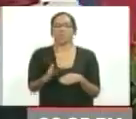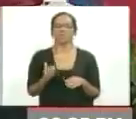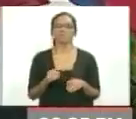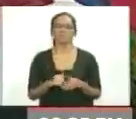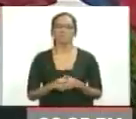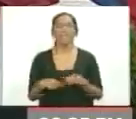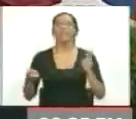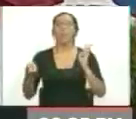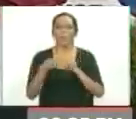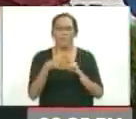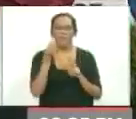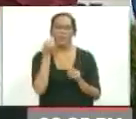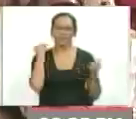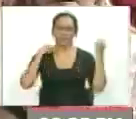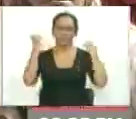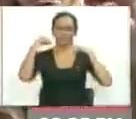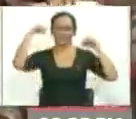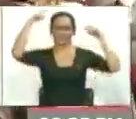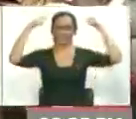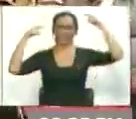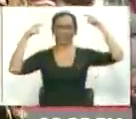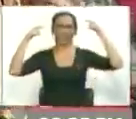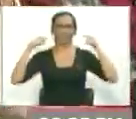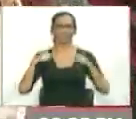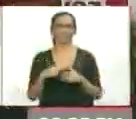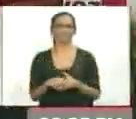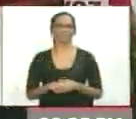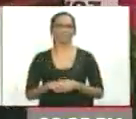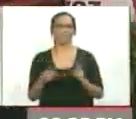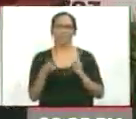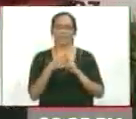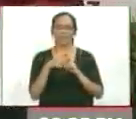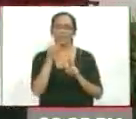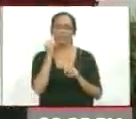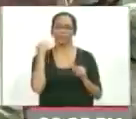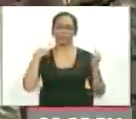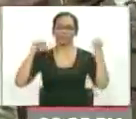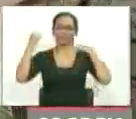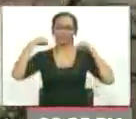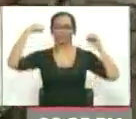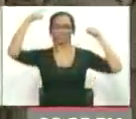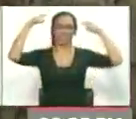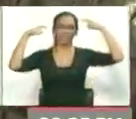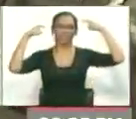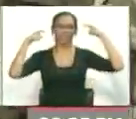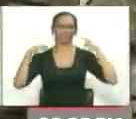¡Numeral Juventud Rebelde! ¡Viva, viva! ¡Numeral Juventud Rebelde!